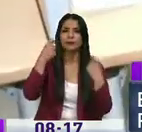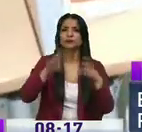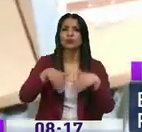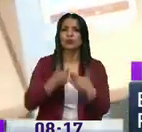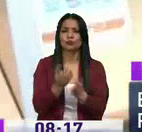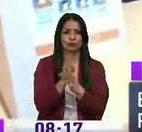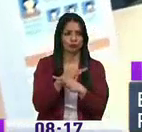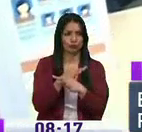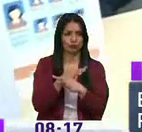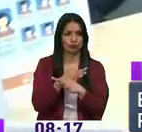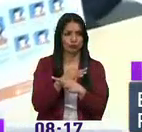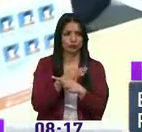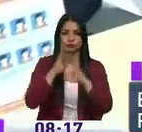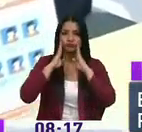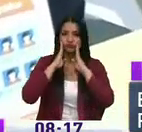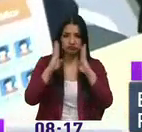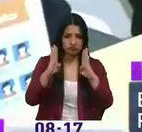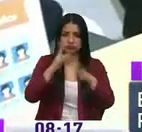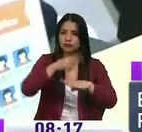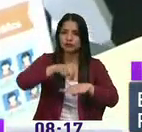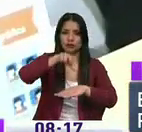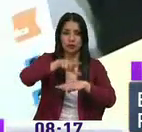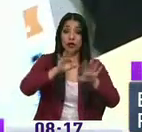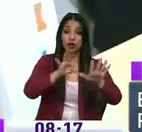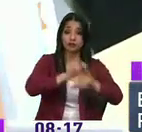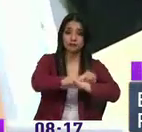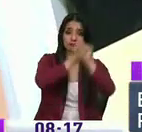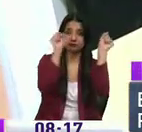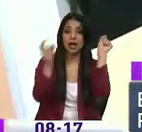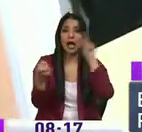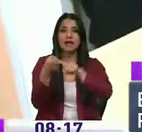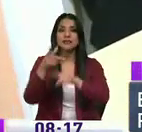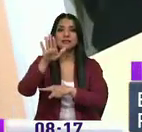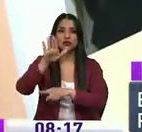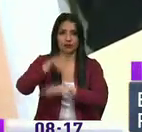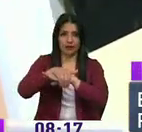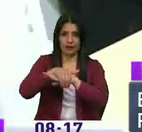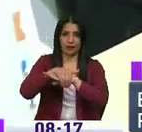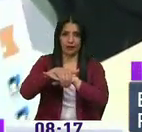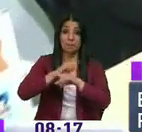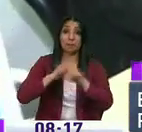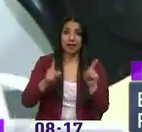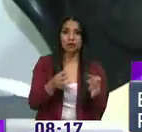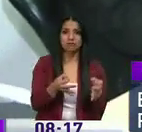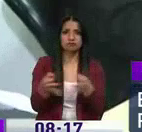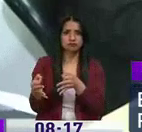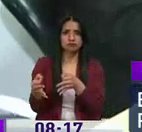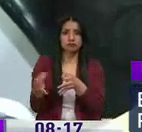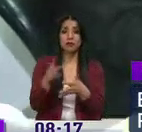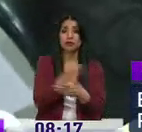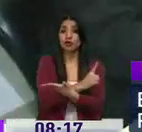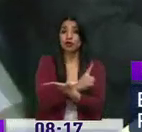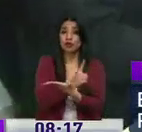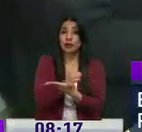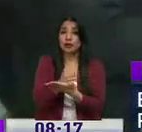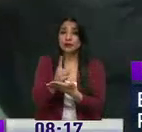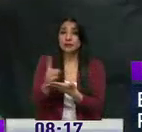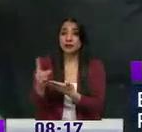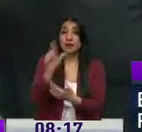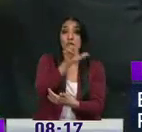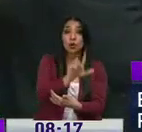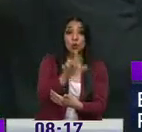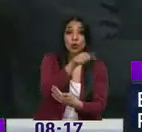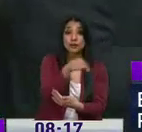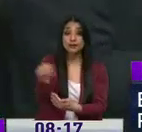esto? Atendemos normalmente nosotros de 8 de la mañana a 5 de la tarde. Hemos extendido durante todas las semanas los días laborales de lunes a